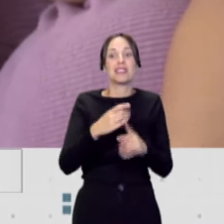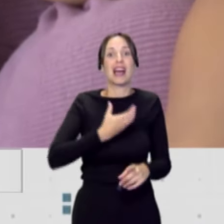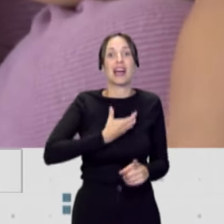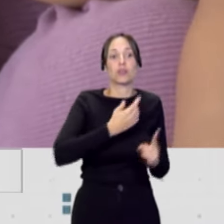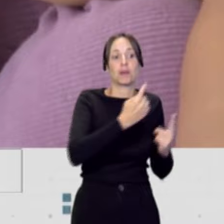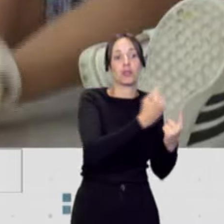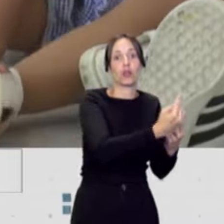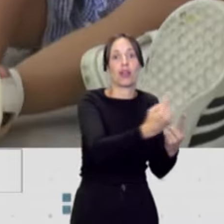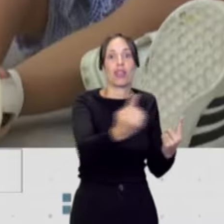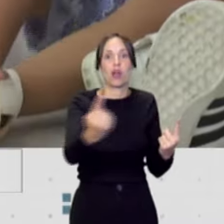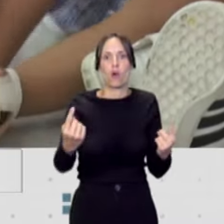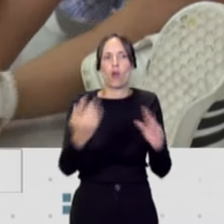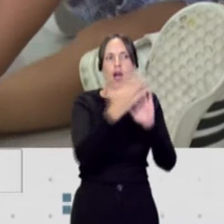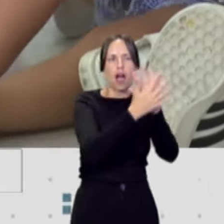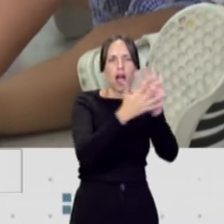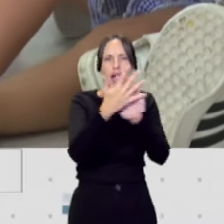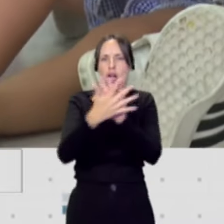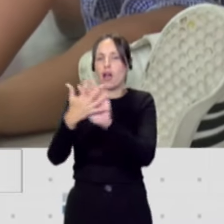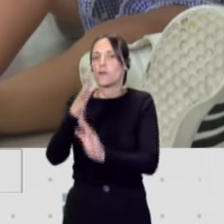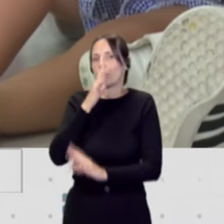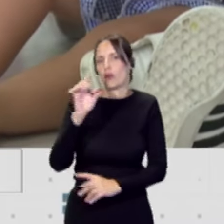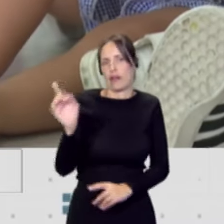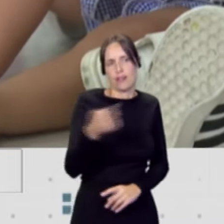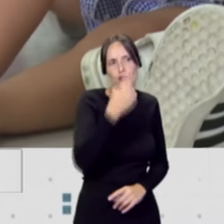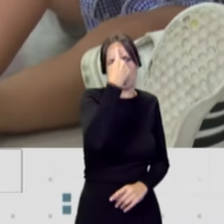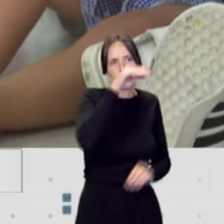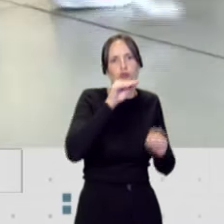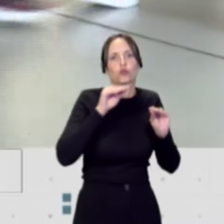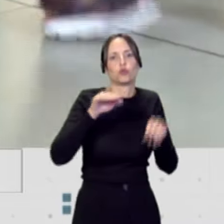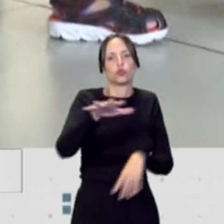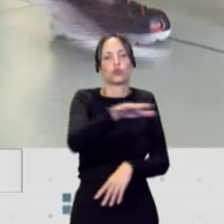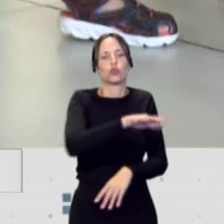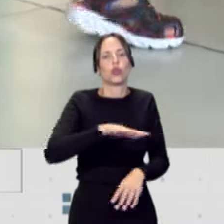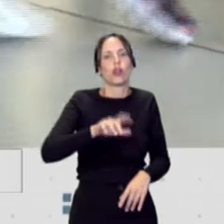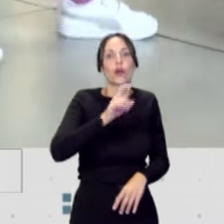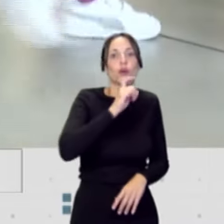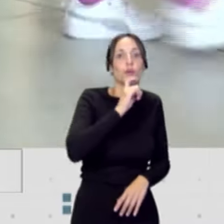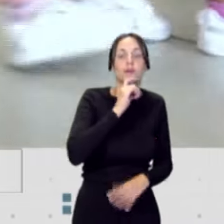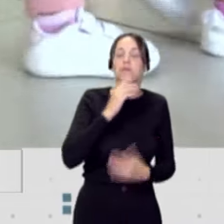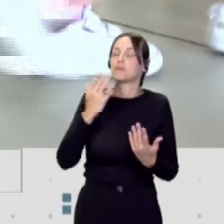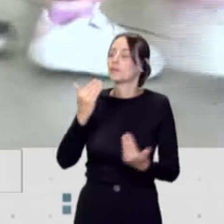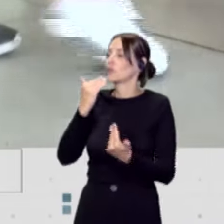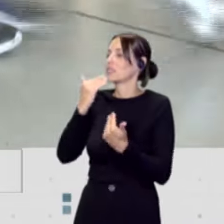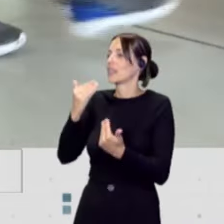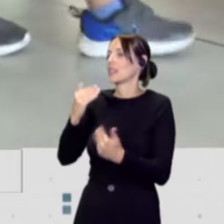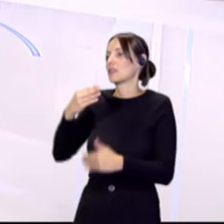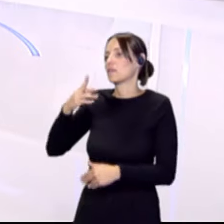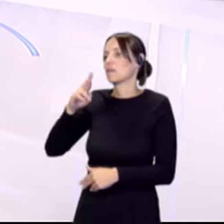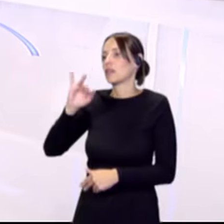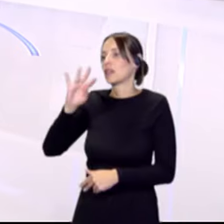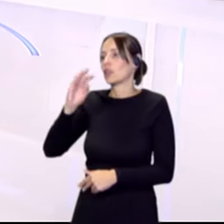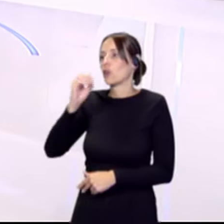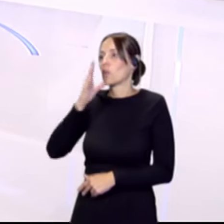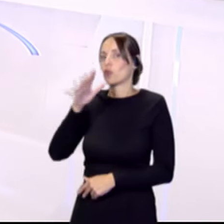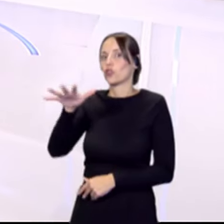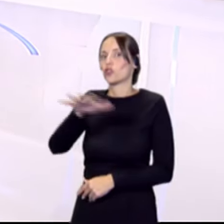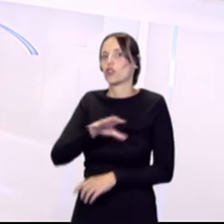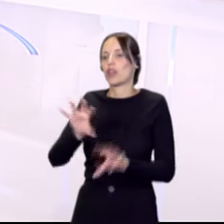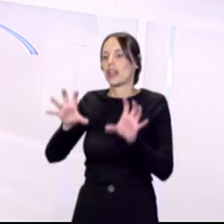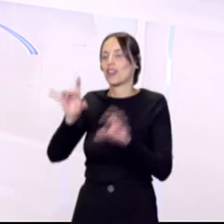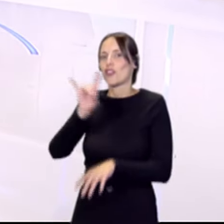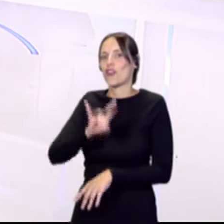son quienes conocen la realidad más cercana en cada uno de sus territorios. Pues muchas gracias, Mari Brito, por atendernos desde la Radio Canaria. Vemos que también